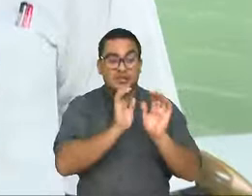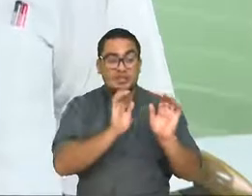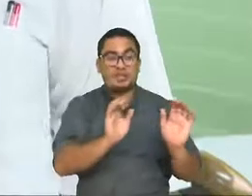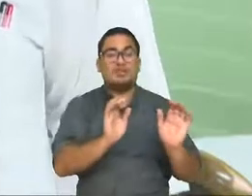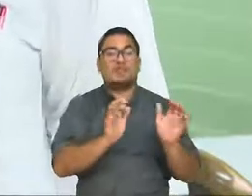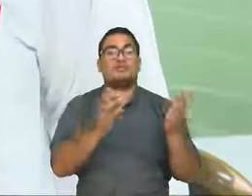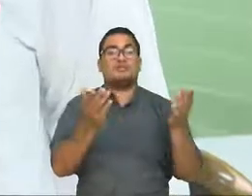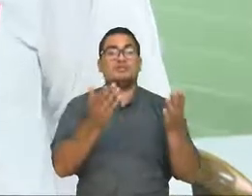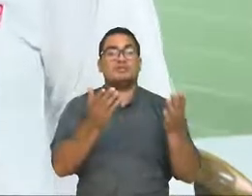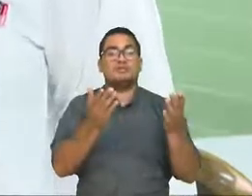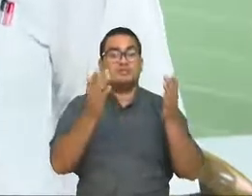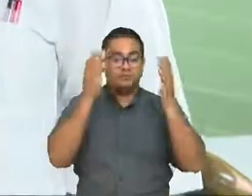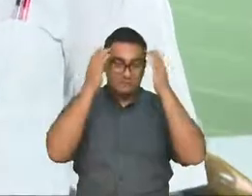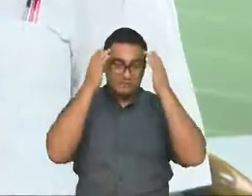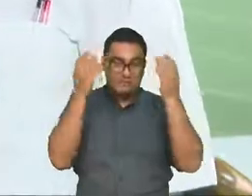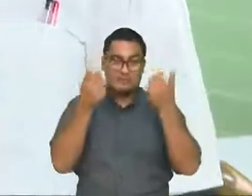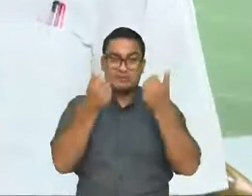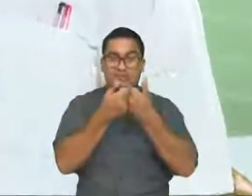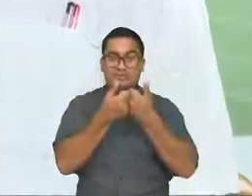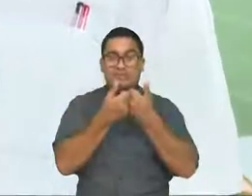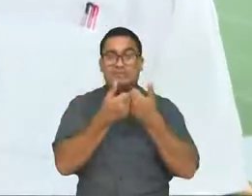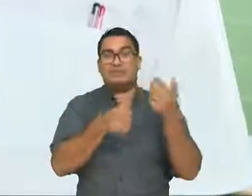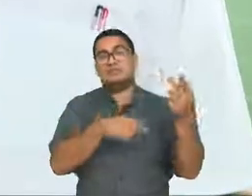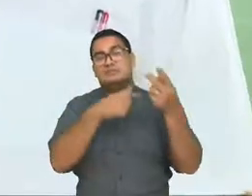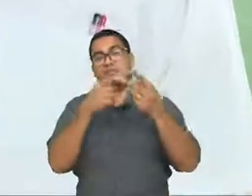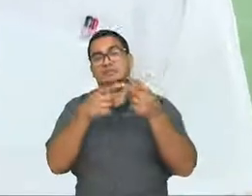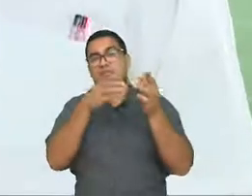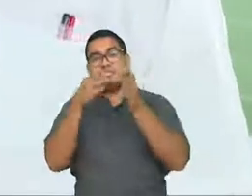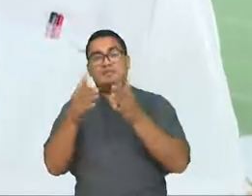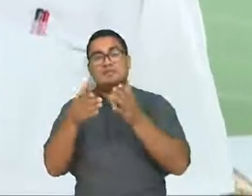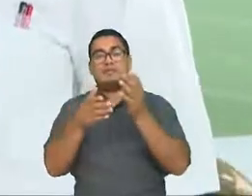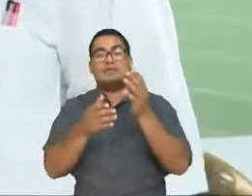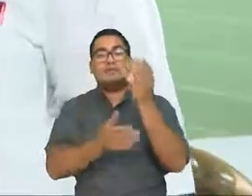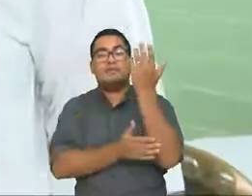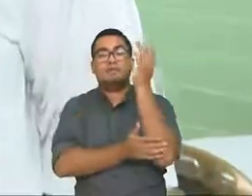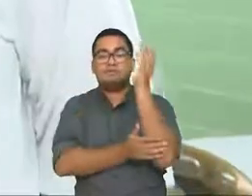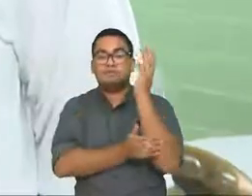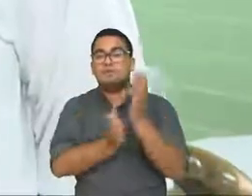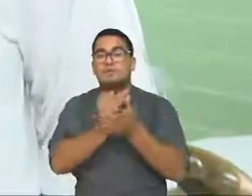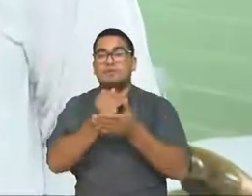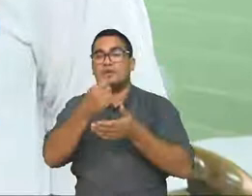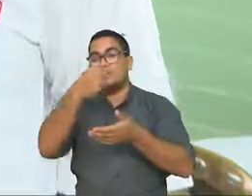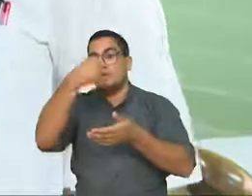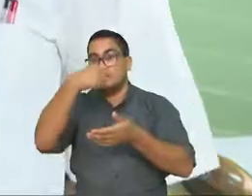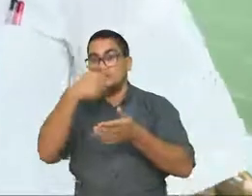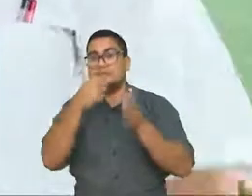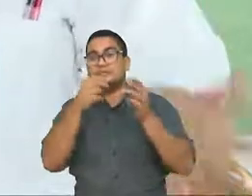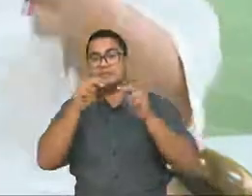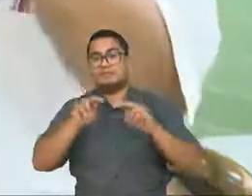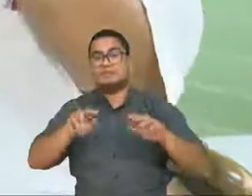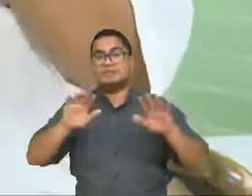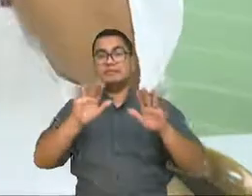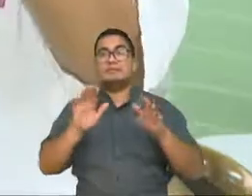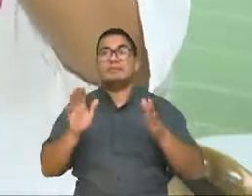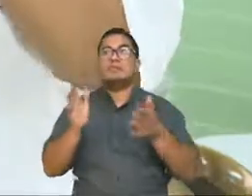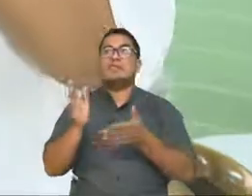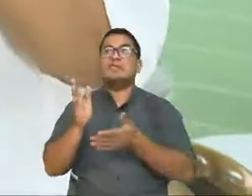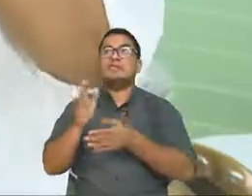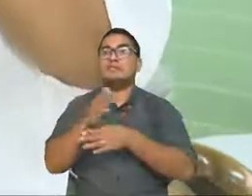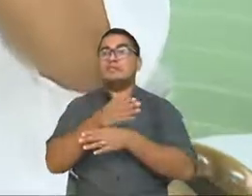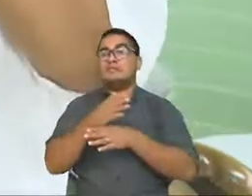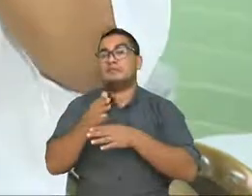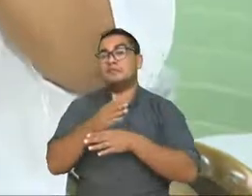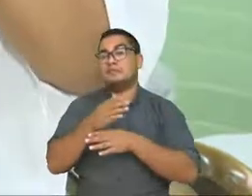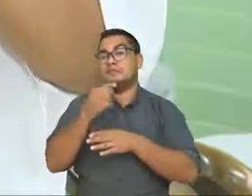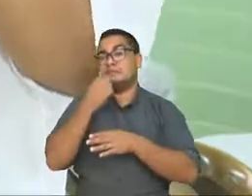niños de parálisis cerebral. El área de medicina natural, que también ahí nosotros, cuando el paciente ha pasado un